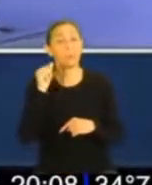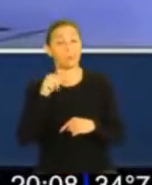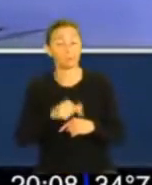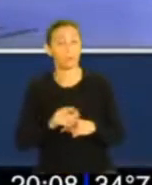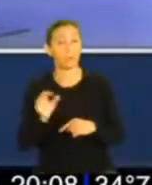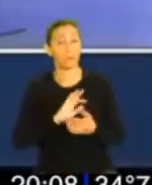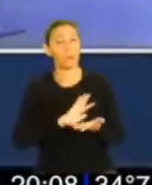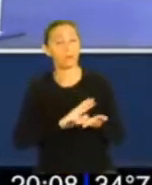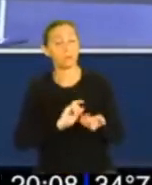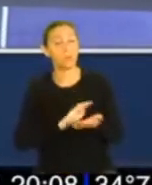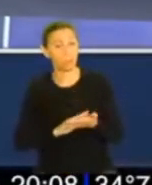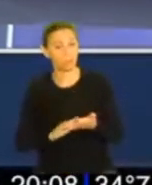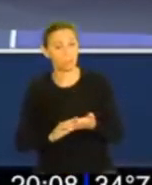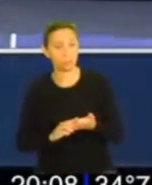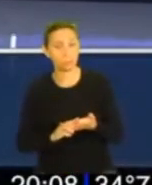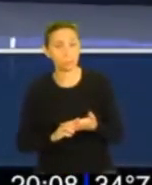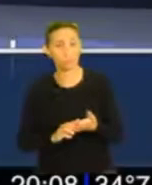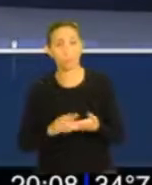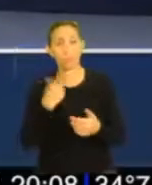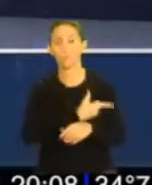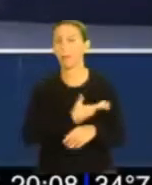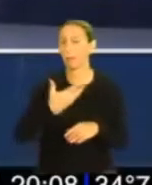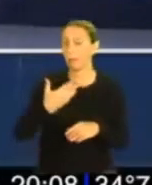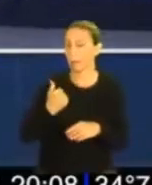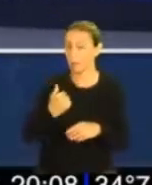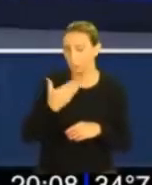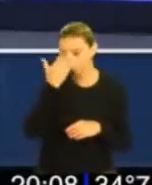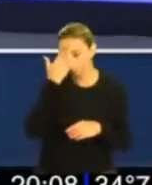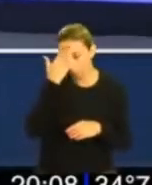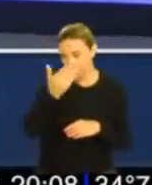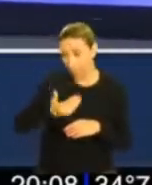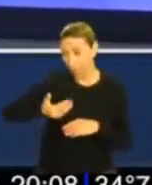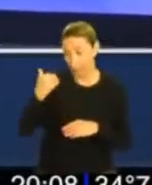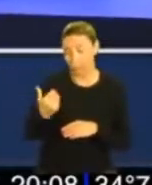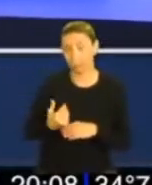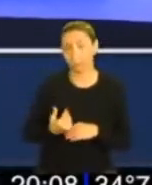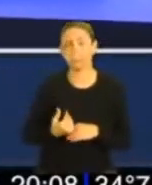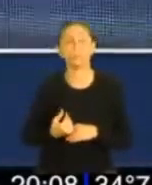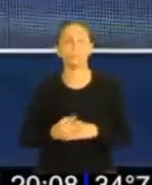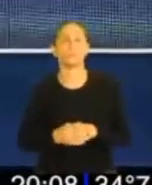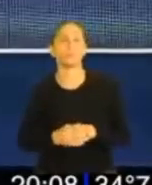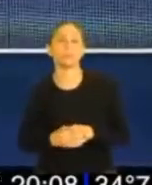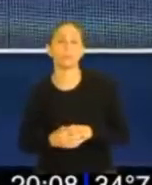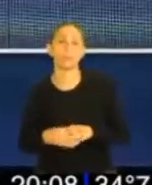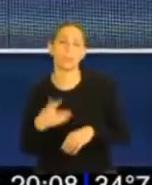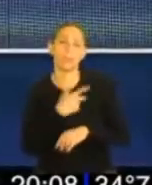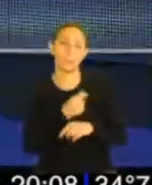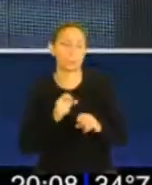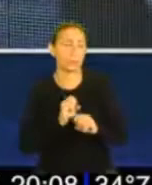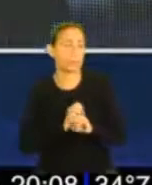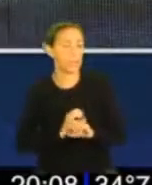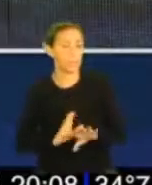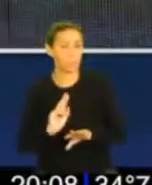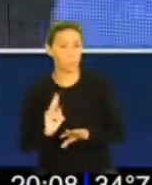pueden evadir la respuesta de las vacunas y de la infección, ¿no? Sin duda previenen la vacuna casos graves